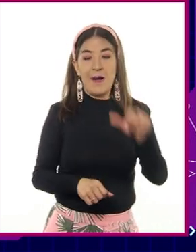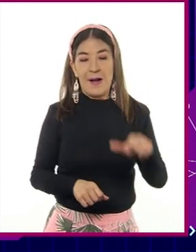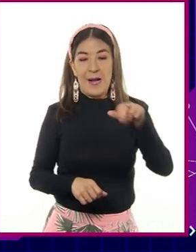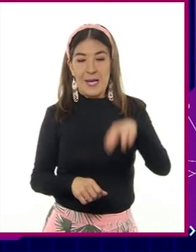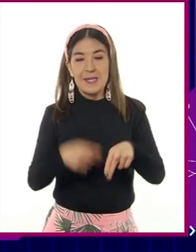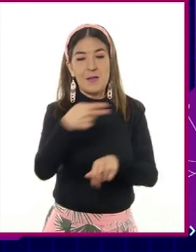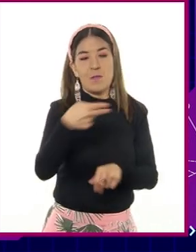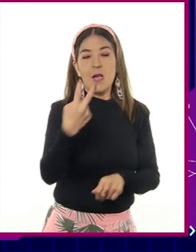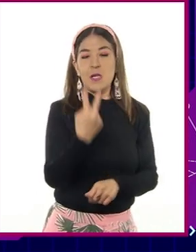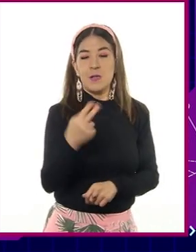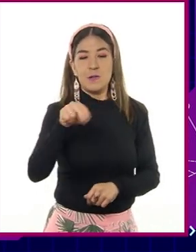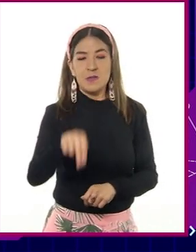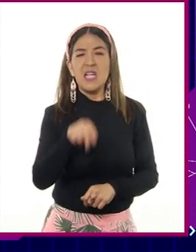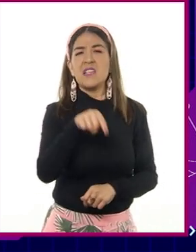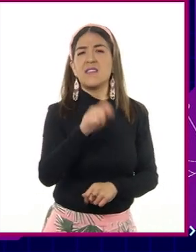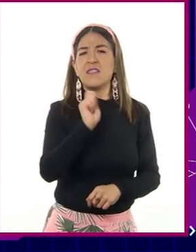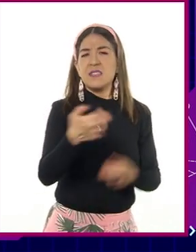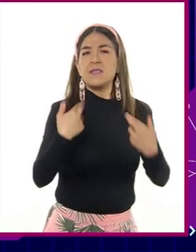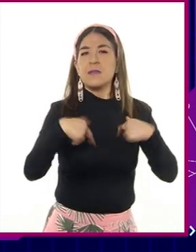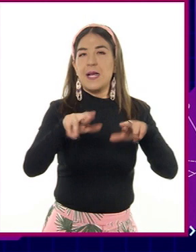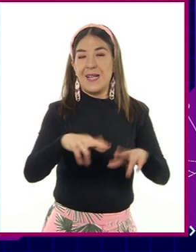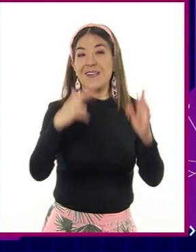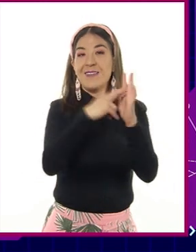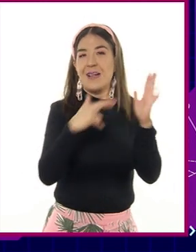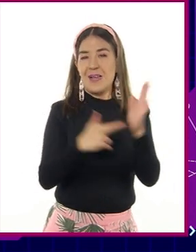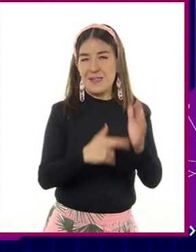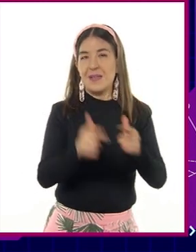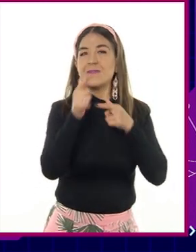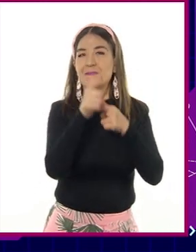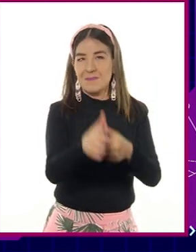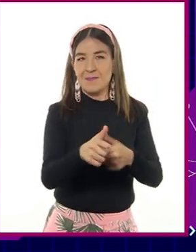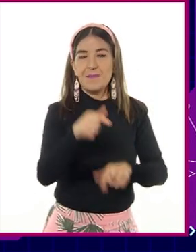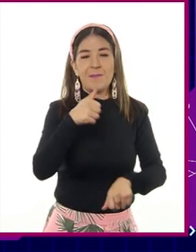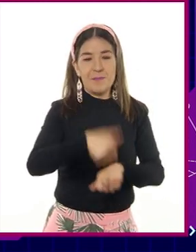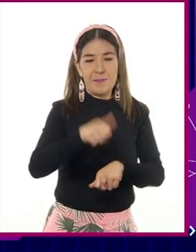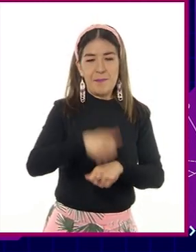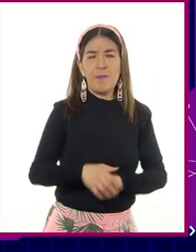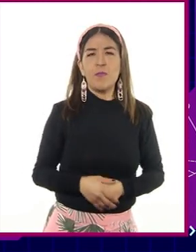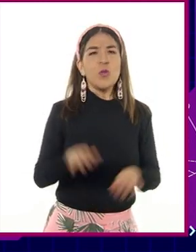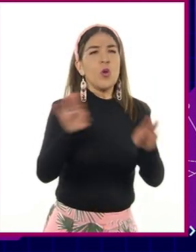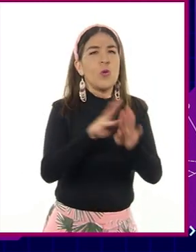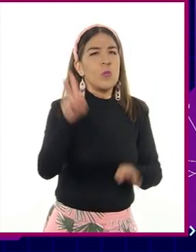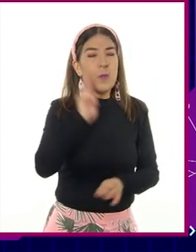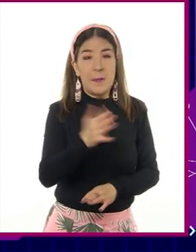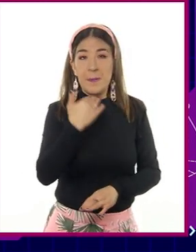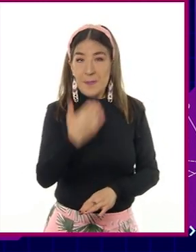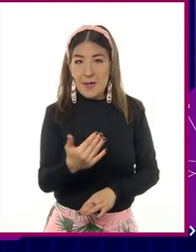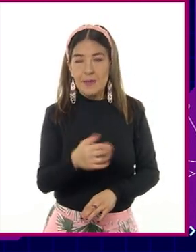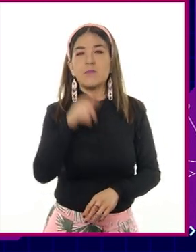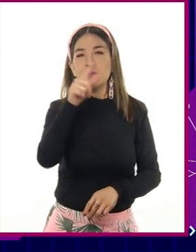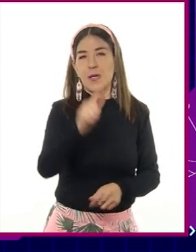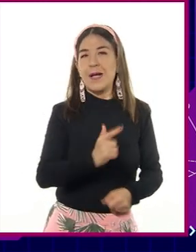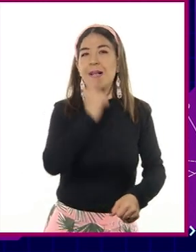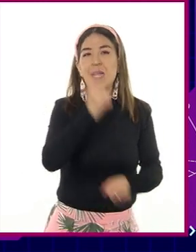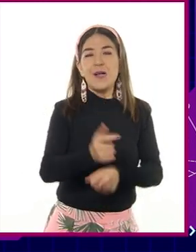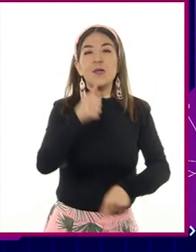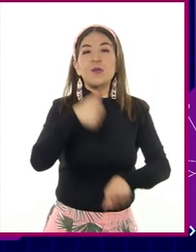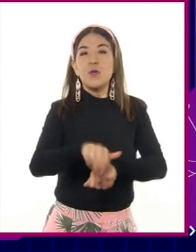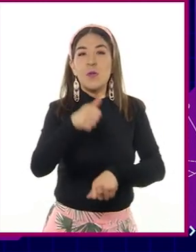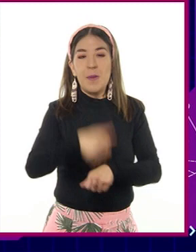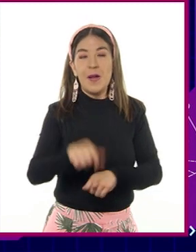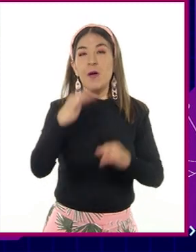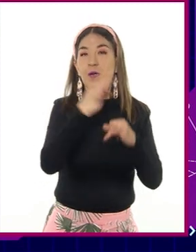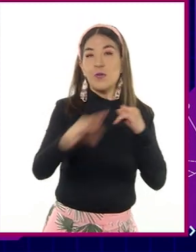a 2n, que representa la regla de la sucesión. Para comprobarla, encontremos el 10º término.